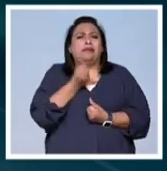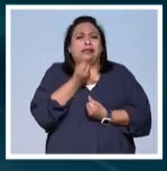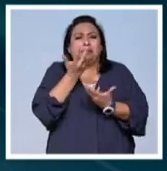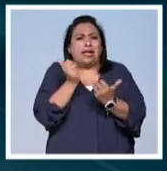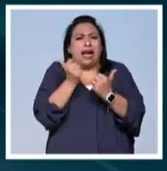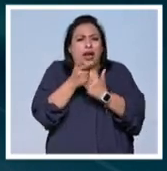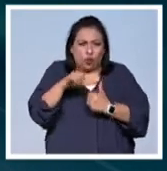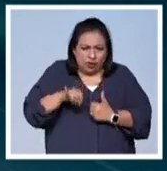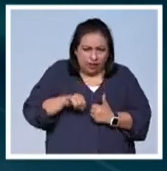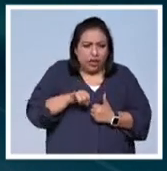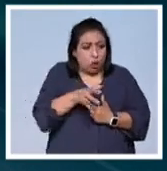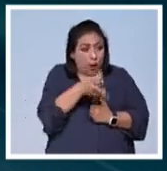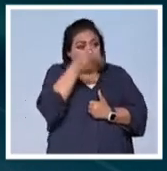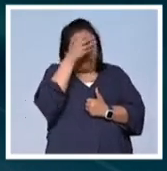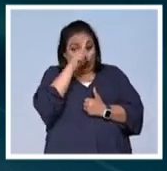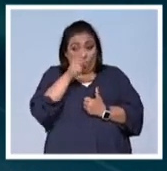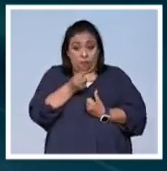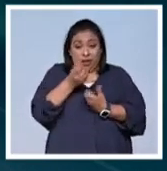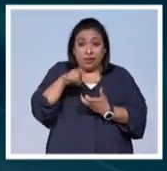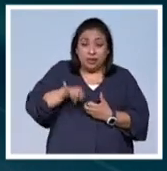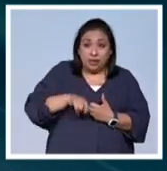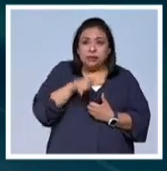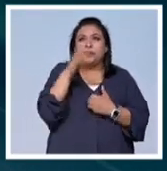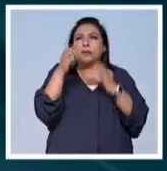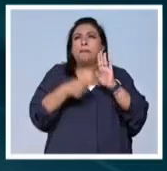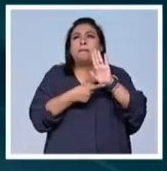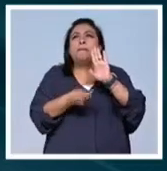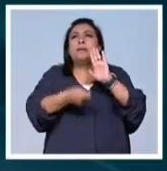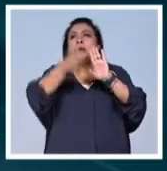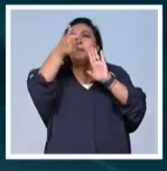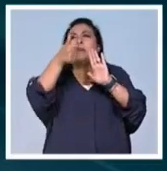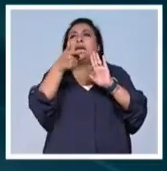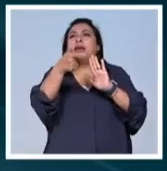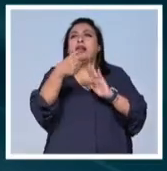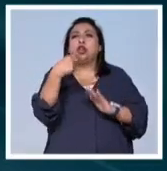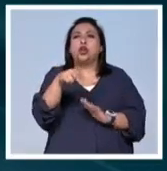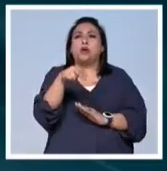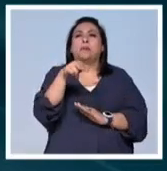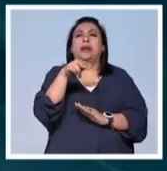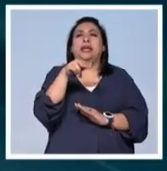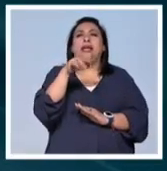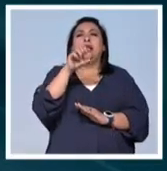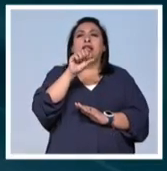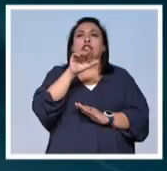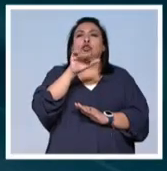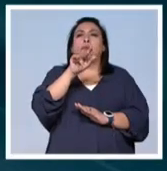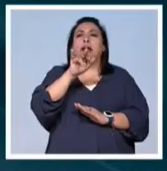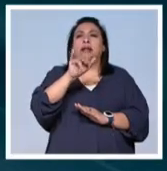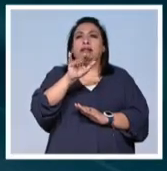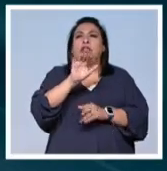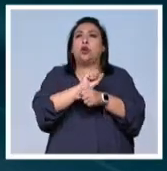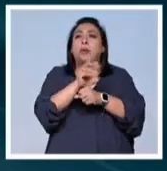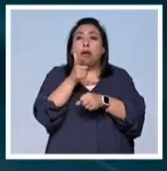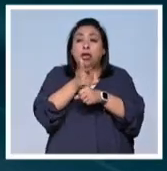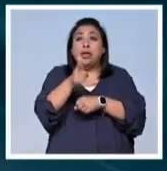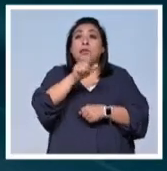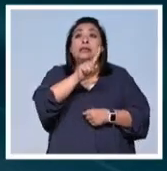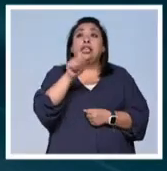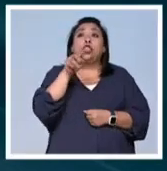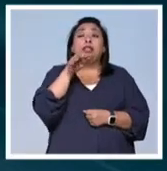interesantes con lo que aprendemos la muestra presenta por primera vez la pieza son que toma como referencia el hallazgo de